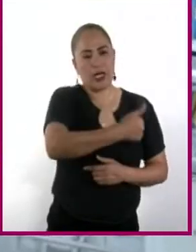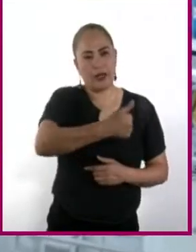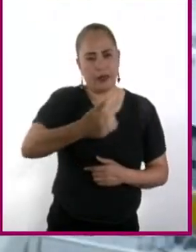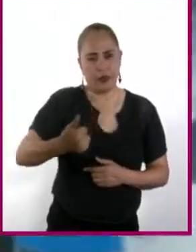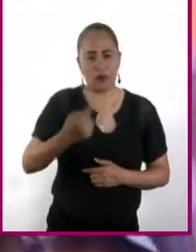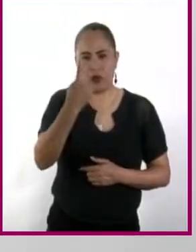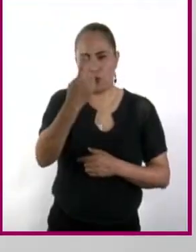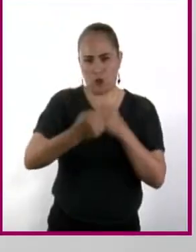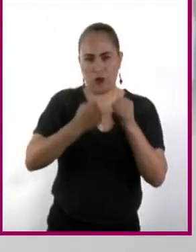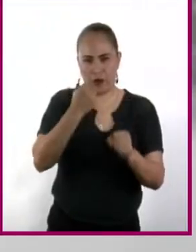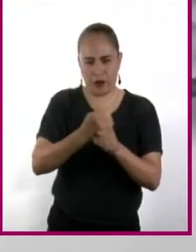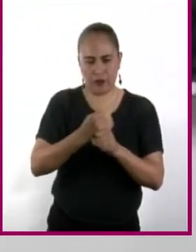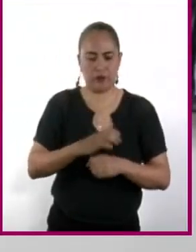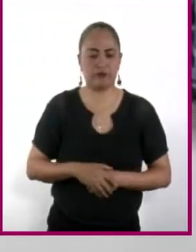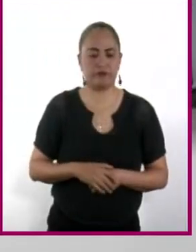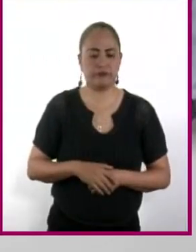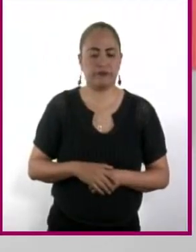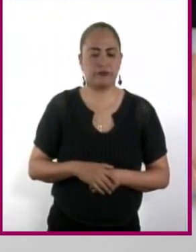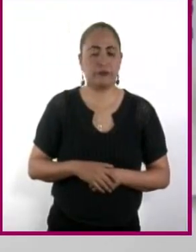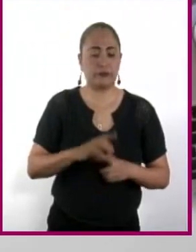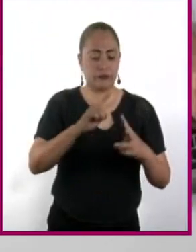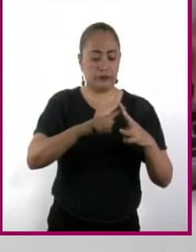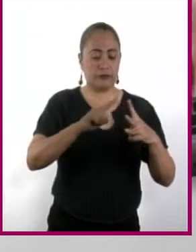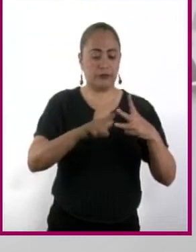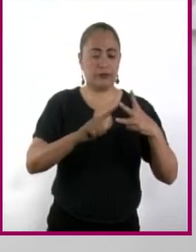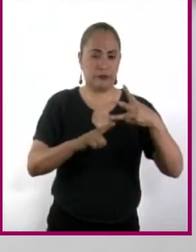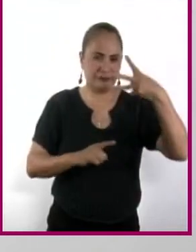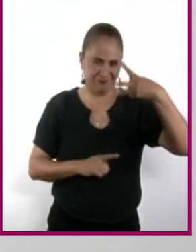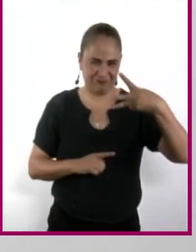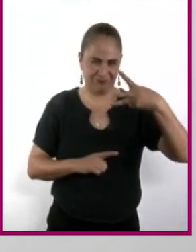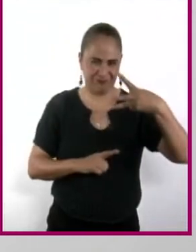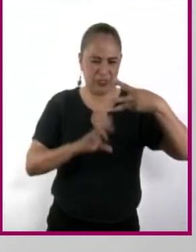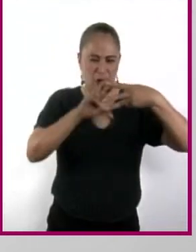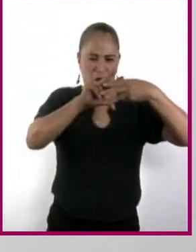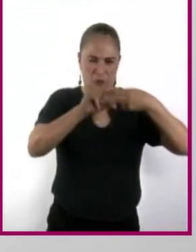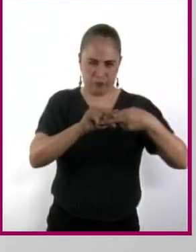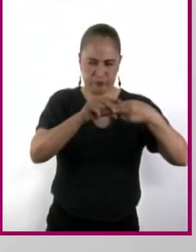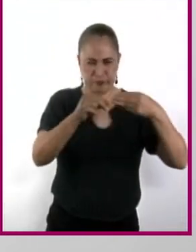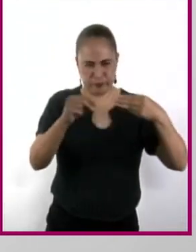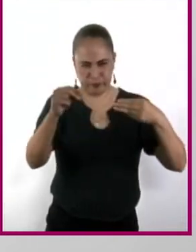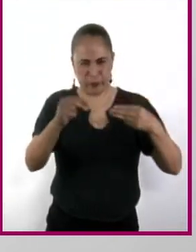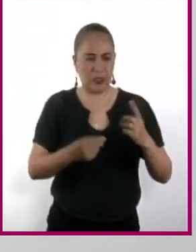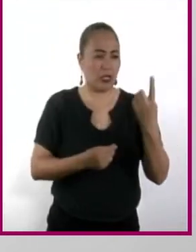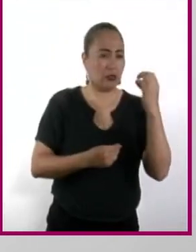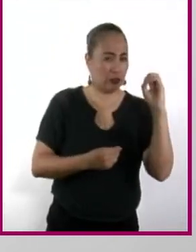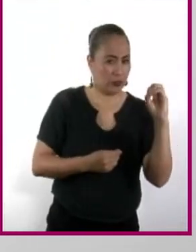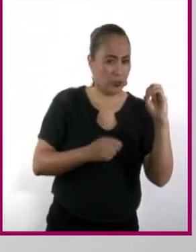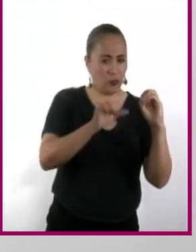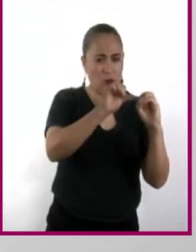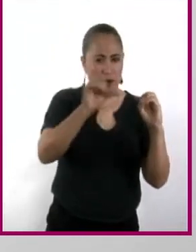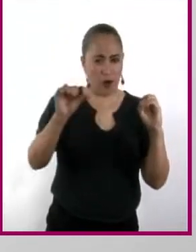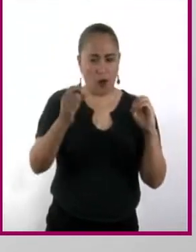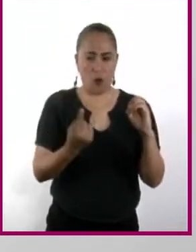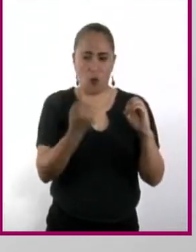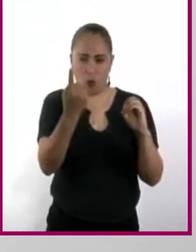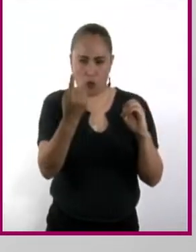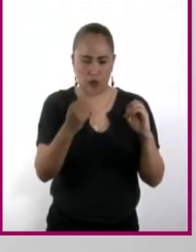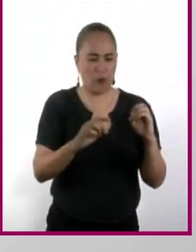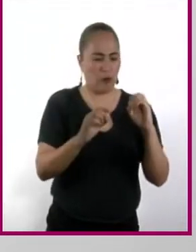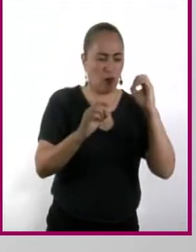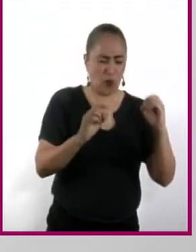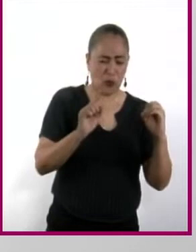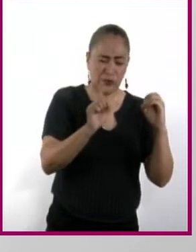año. El promedio de los 3 indicadores arroja valores que van de 0 a 1. Cuando se aproxima a